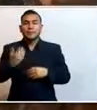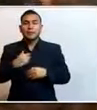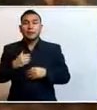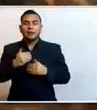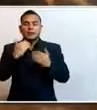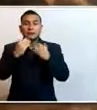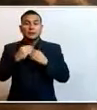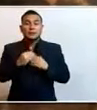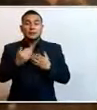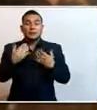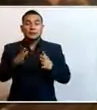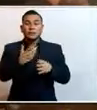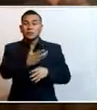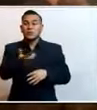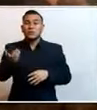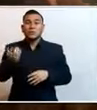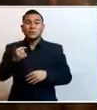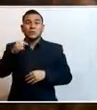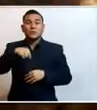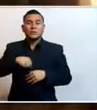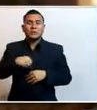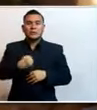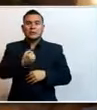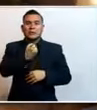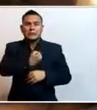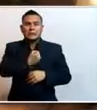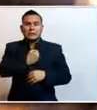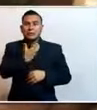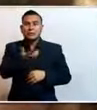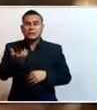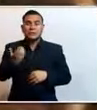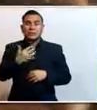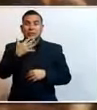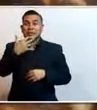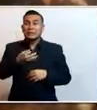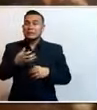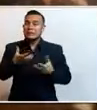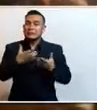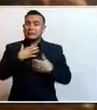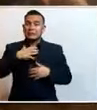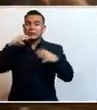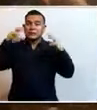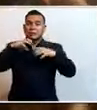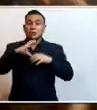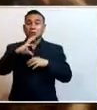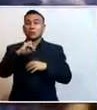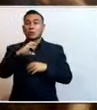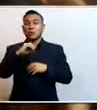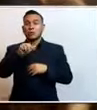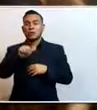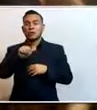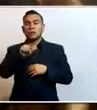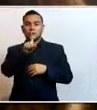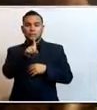hablar. De la parte que se hizo la evaluación de daños y el análisis de necesidades en comunidad Cocoa 1,